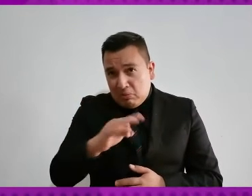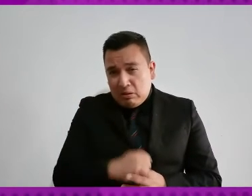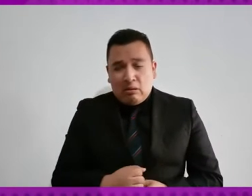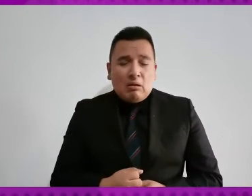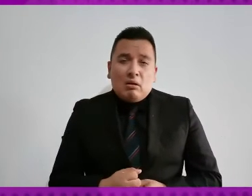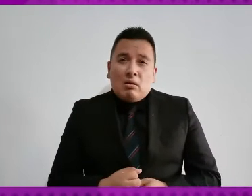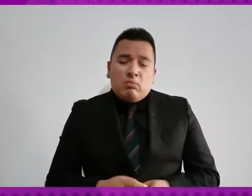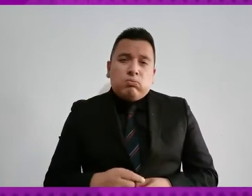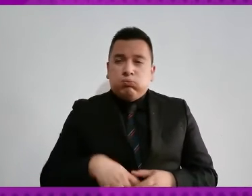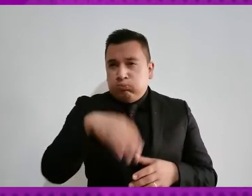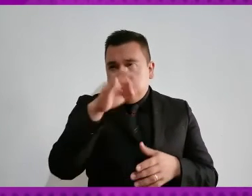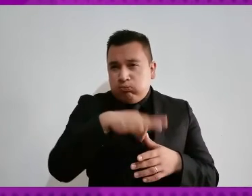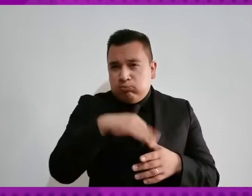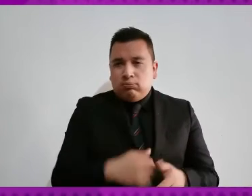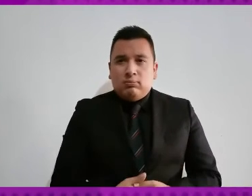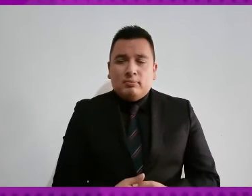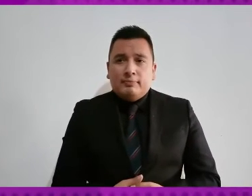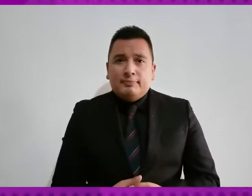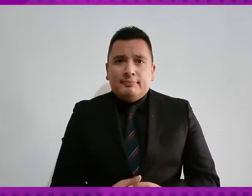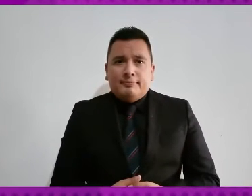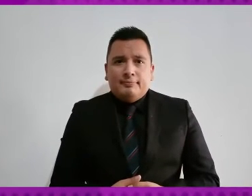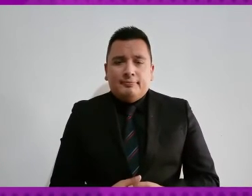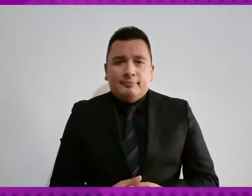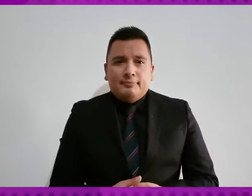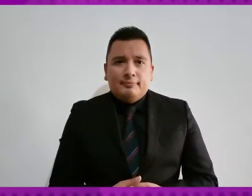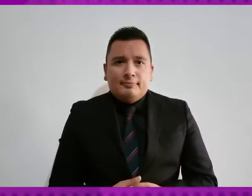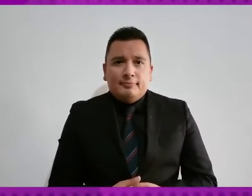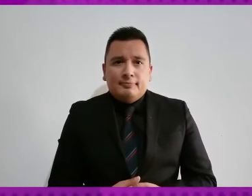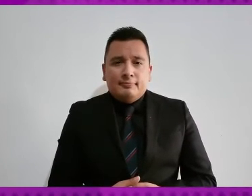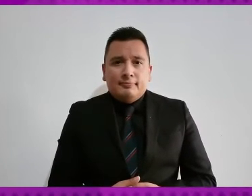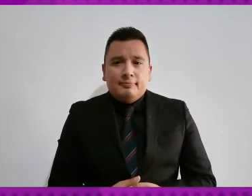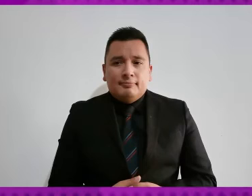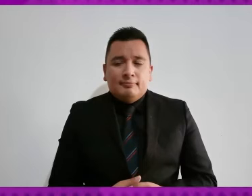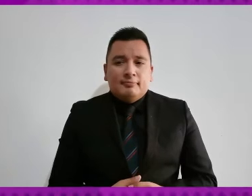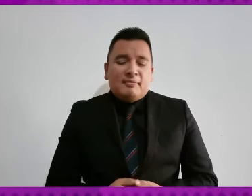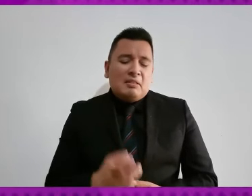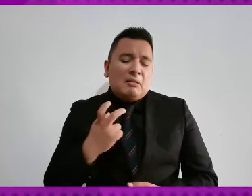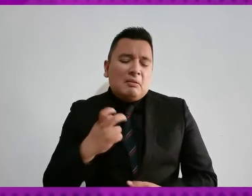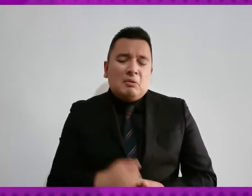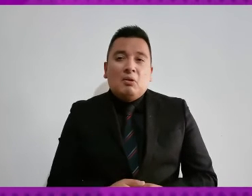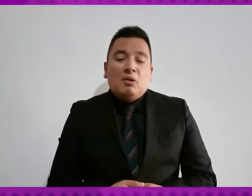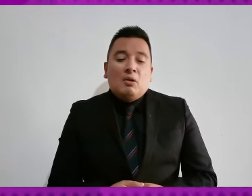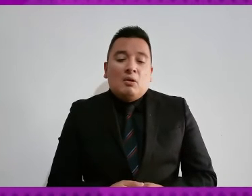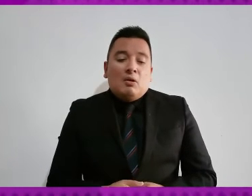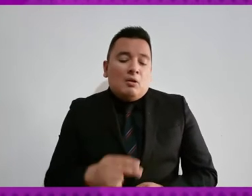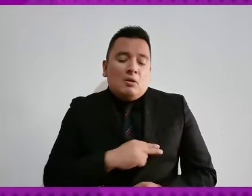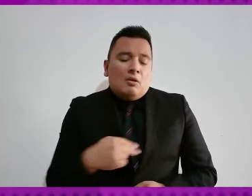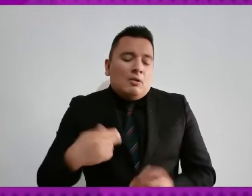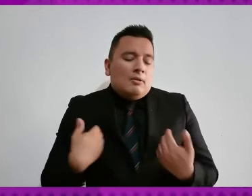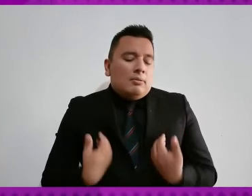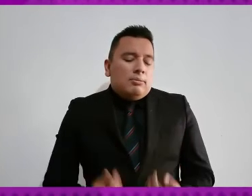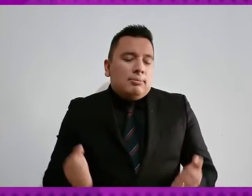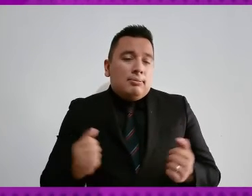emitir efectivamente la opinión las y los ciudadanos. Sin duda que esto nos lleva a una